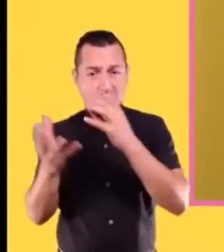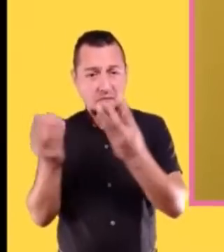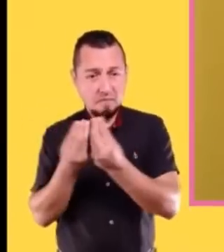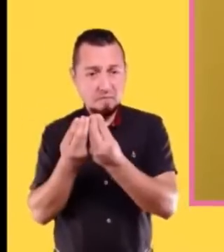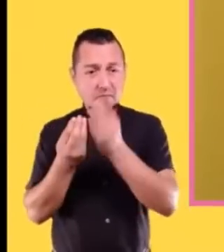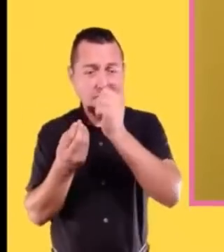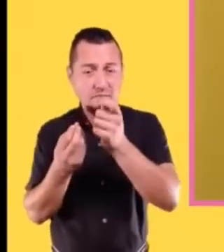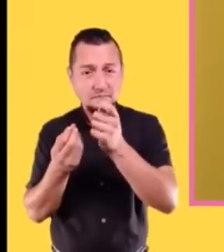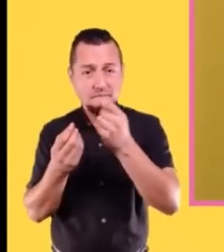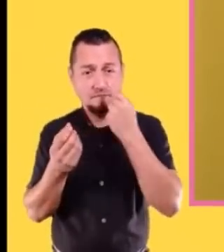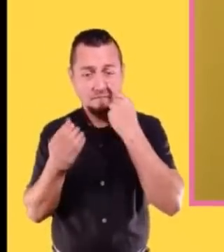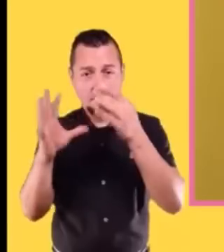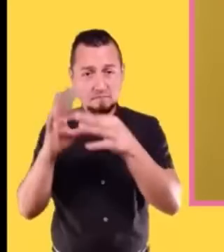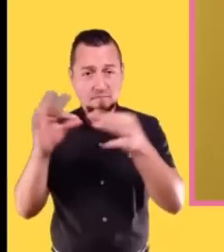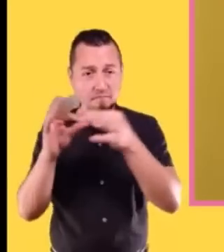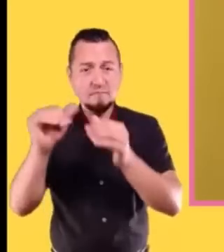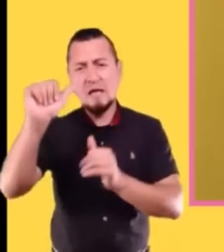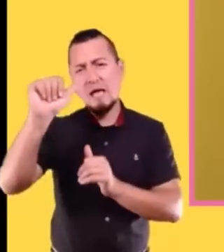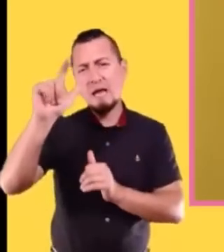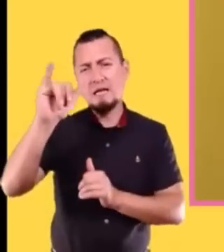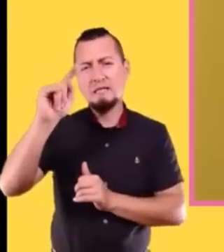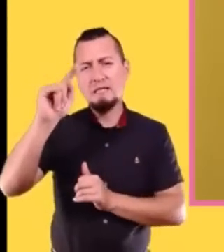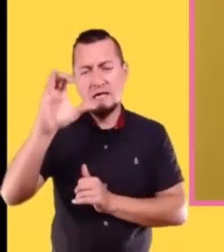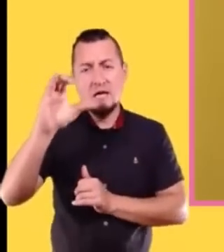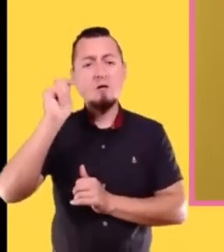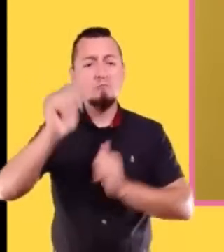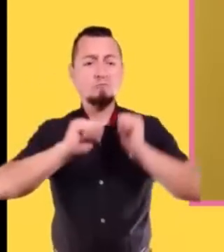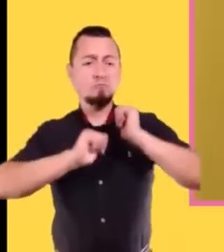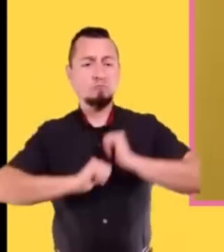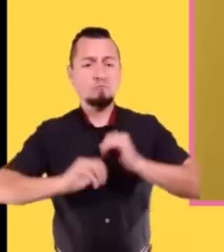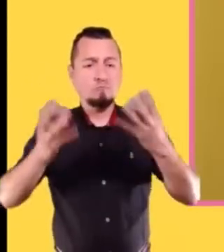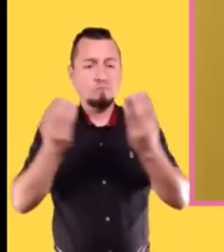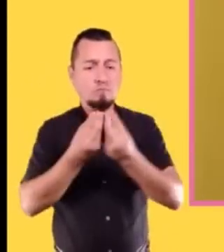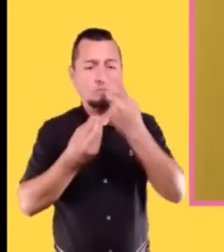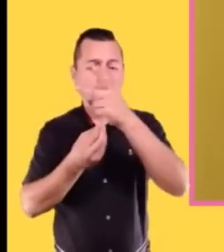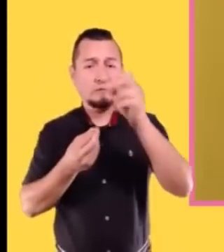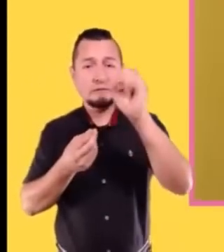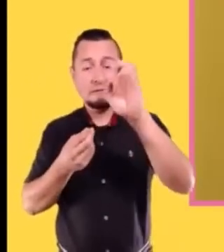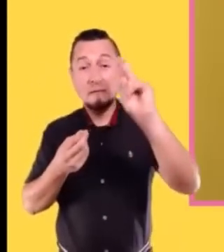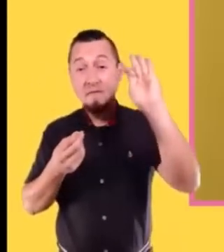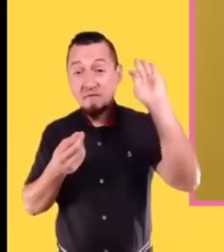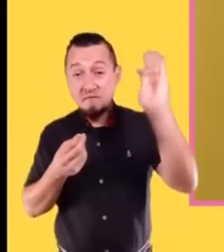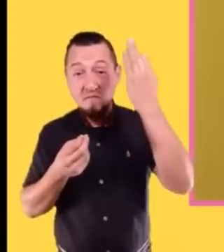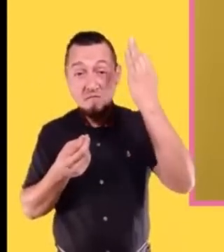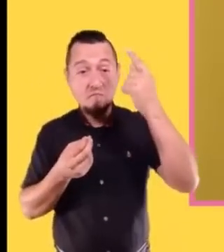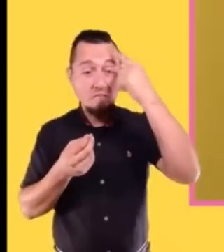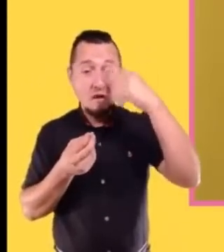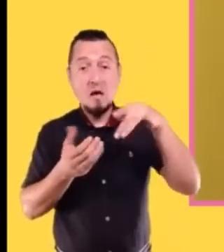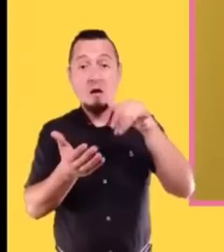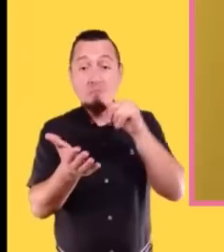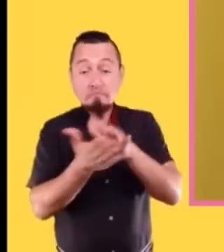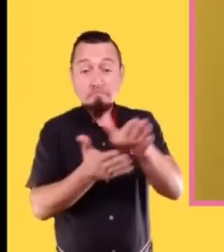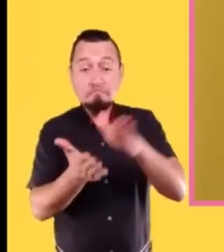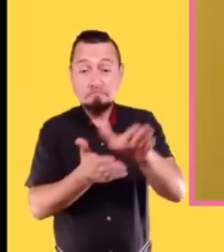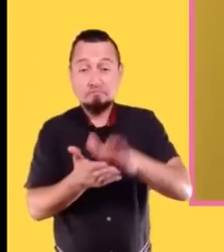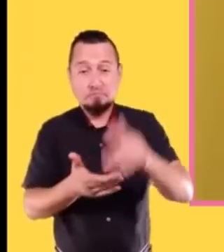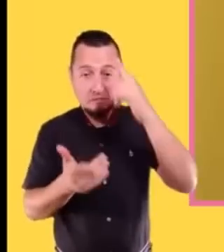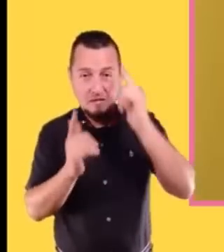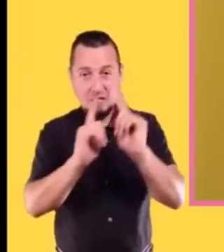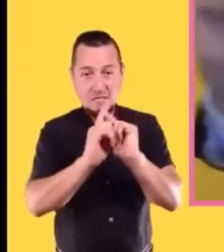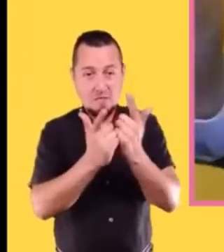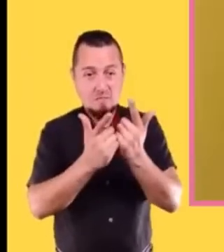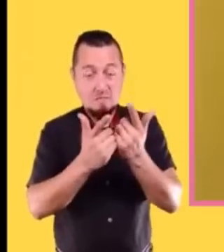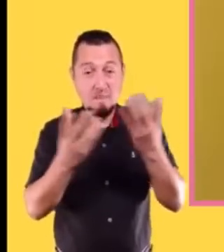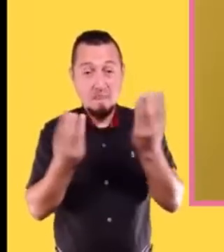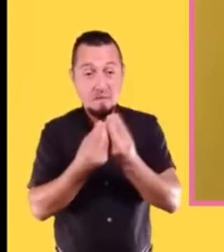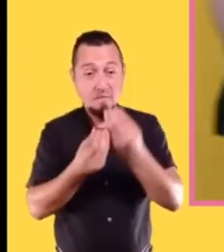qué es la CONALITEC, es el brazo que tiene la Secretaría de Educación Pública Federal para imprimir y distribuir los libros, en lo cual los estados